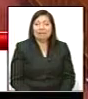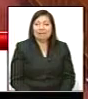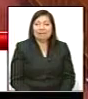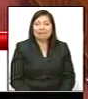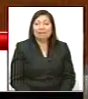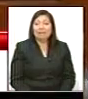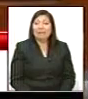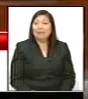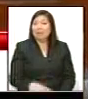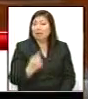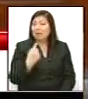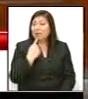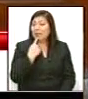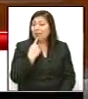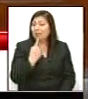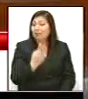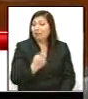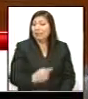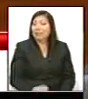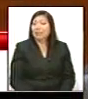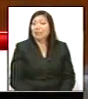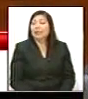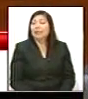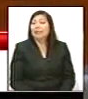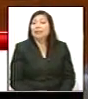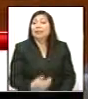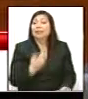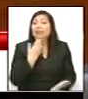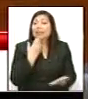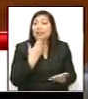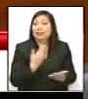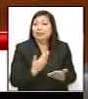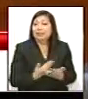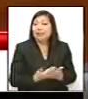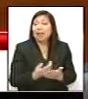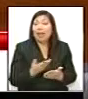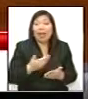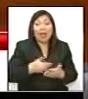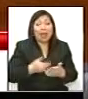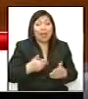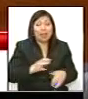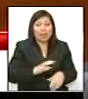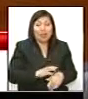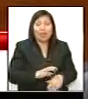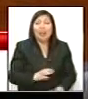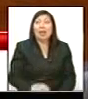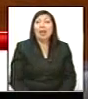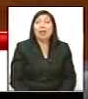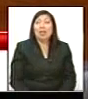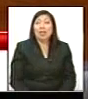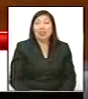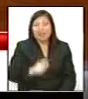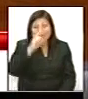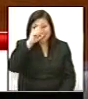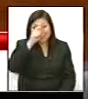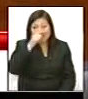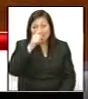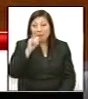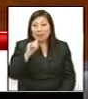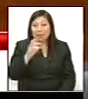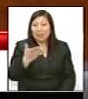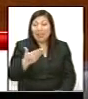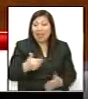Gracias, presidente. Solo para mencionar el agradecimiento que hizo en su momento el doctor Luis Bedoya Reyes a los